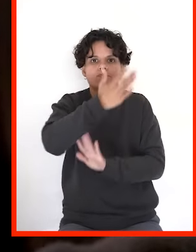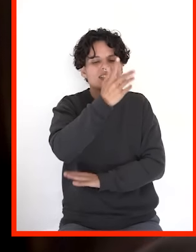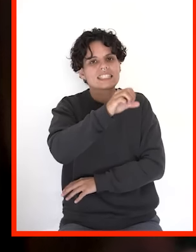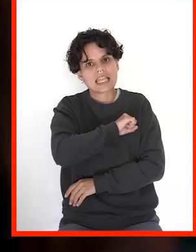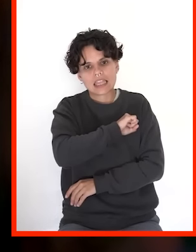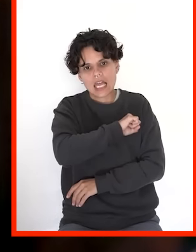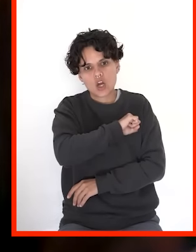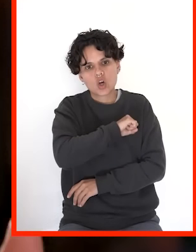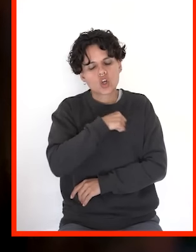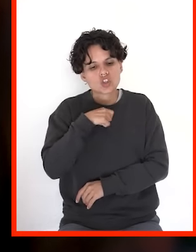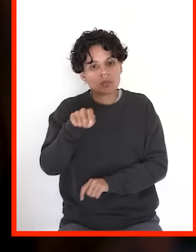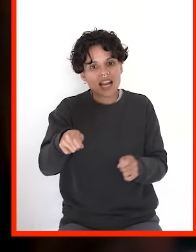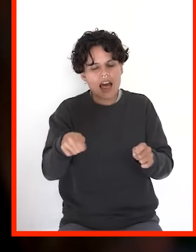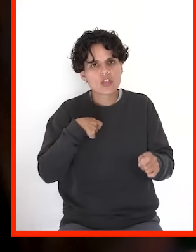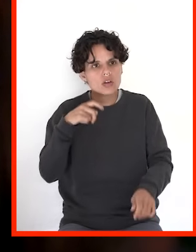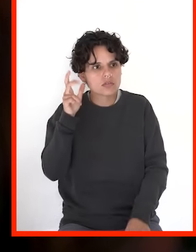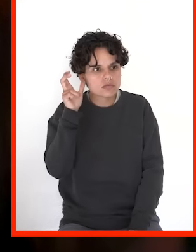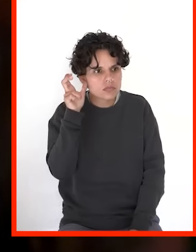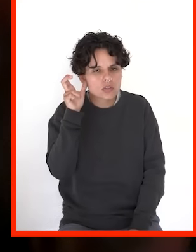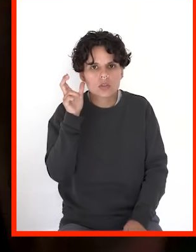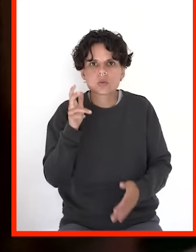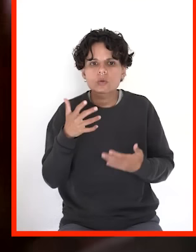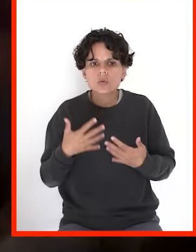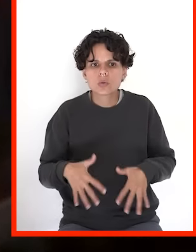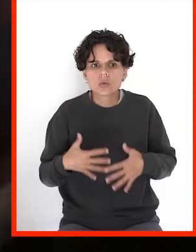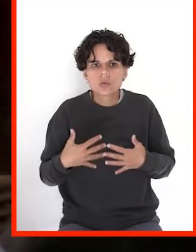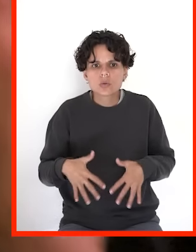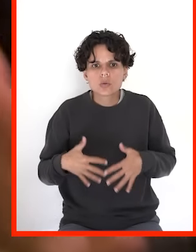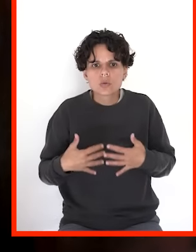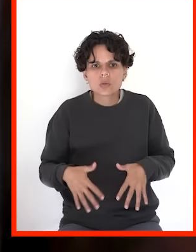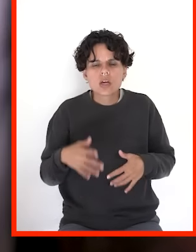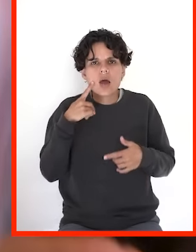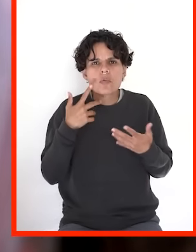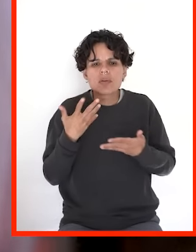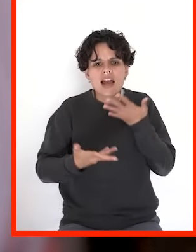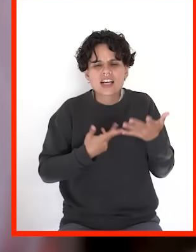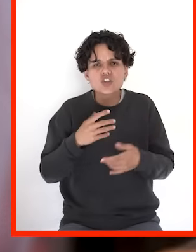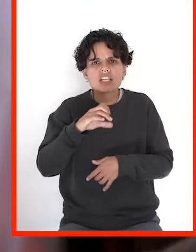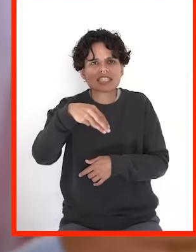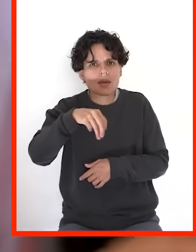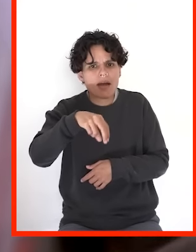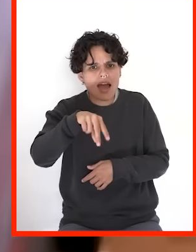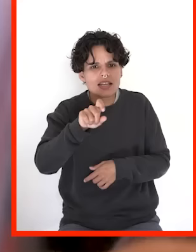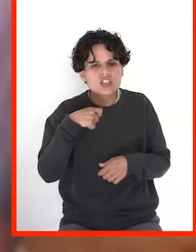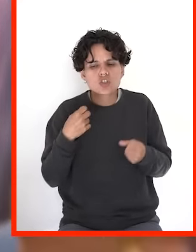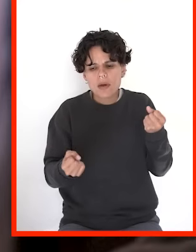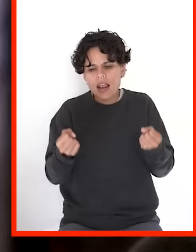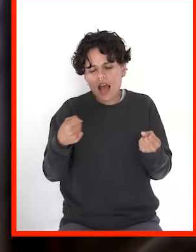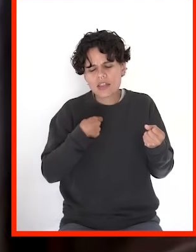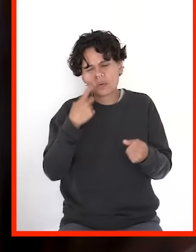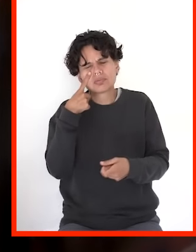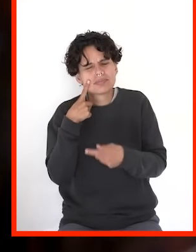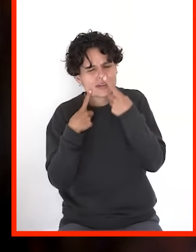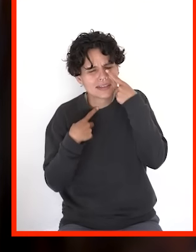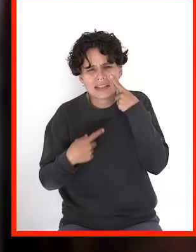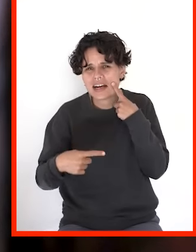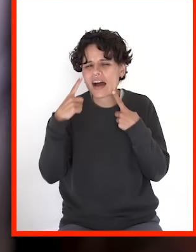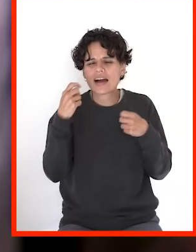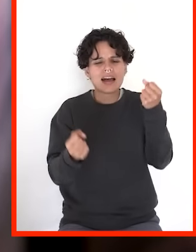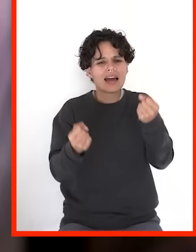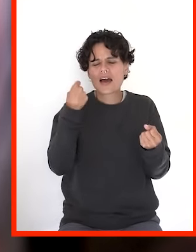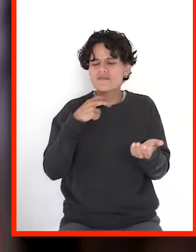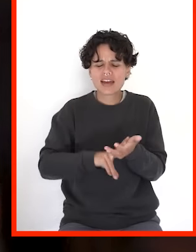para Santiago, escuchando la radio, diciendo que era verídico, poniendo temas de Chamanes todo el rato, diciendo que murió. Yo manejando así para Santiago, llorando, así, no, la weá era